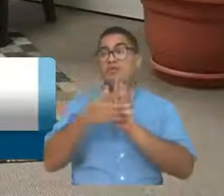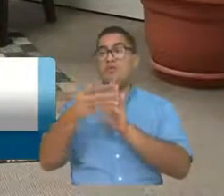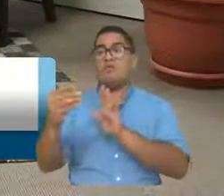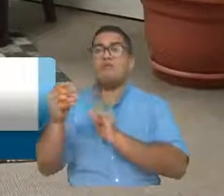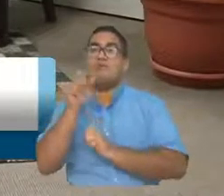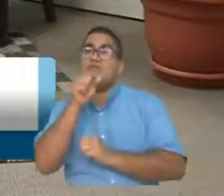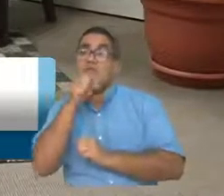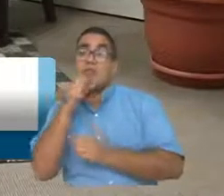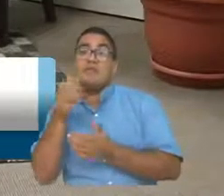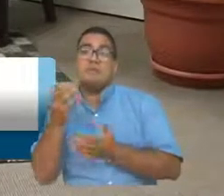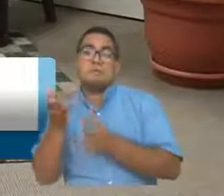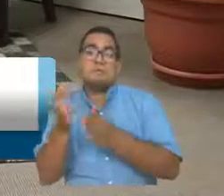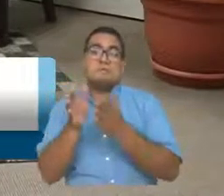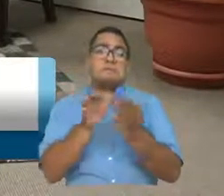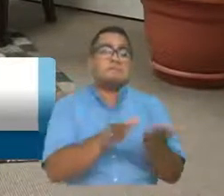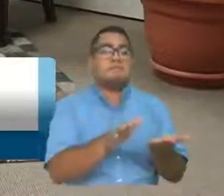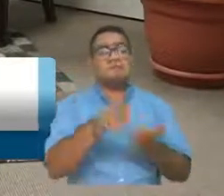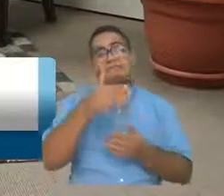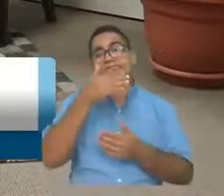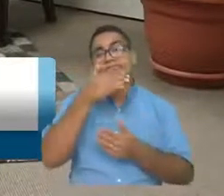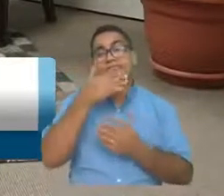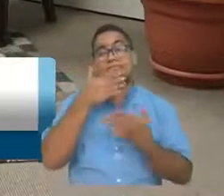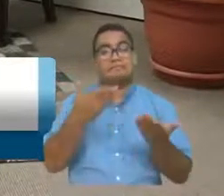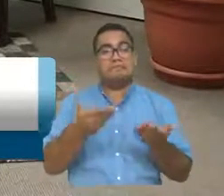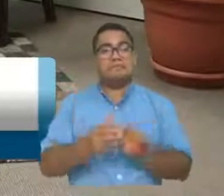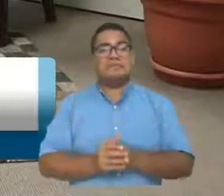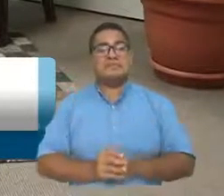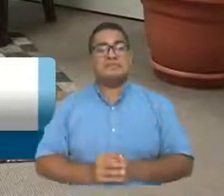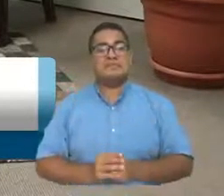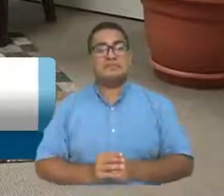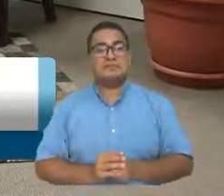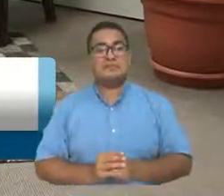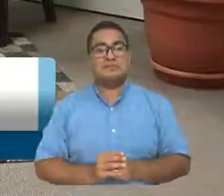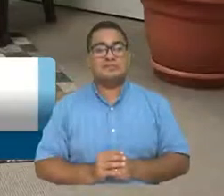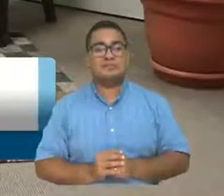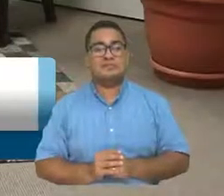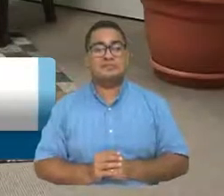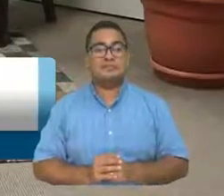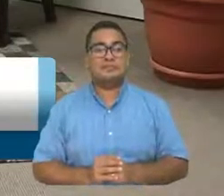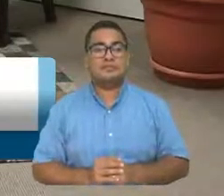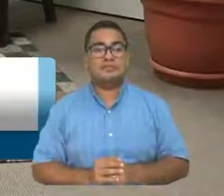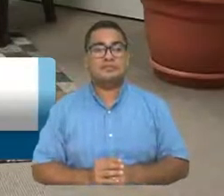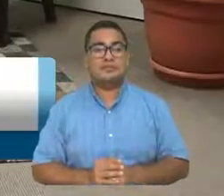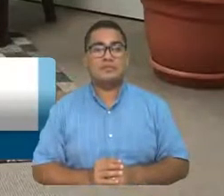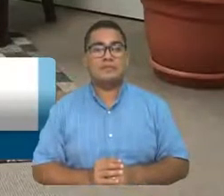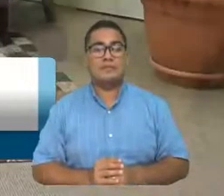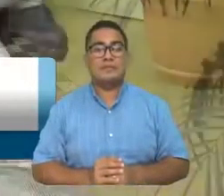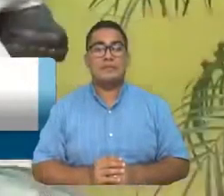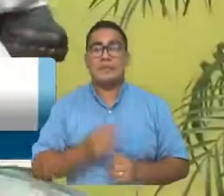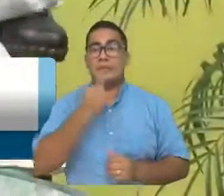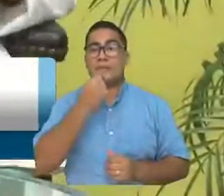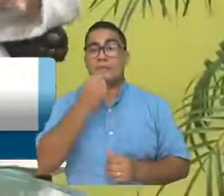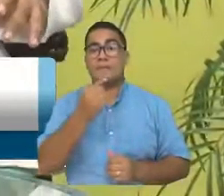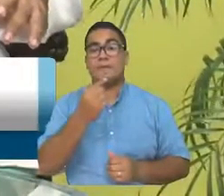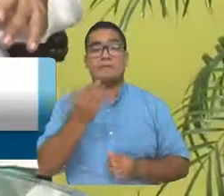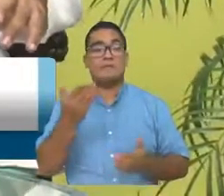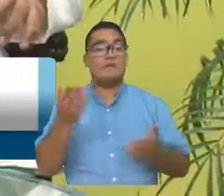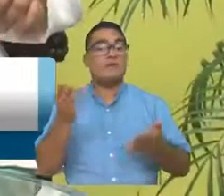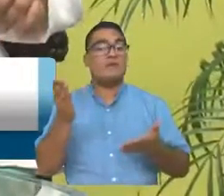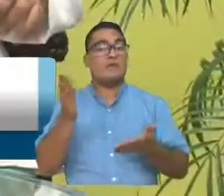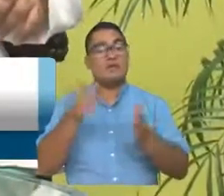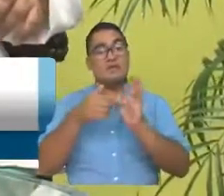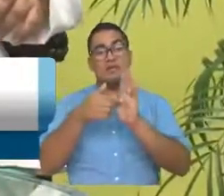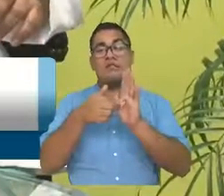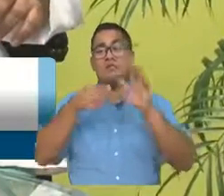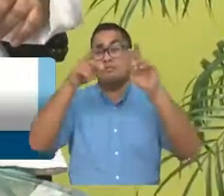la pueden transmitir exactamente al resto de la familia. Y muchas veces el que sufre es el abuelito, el